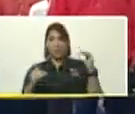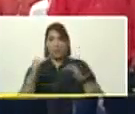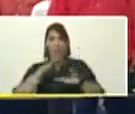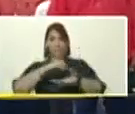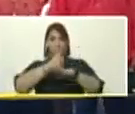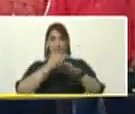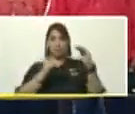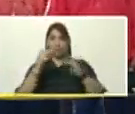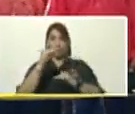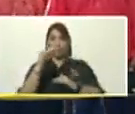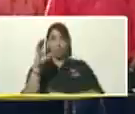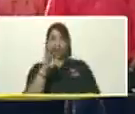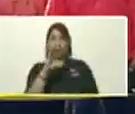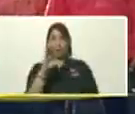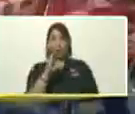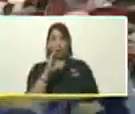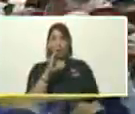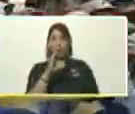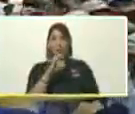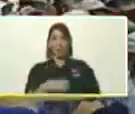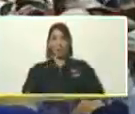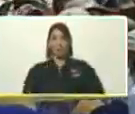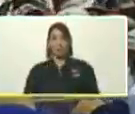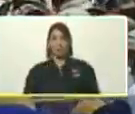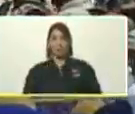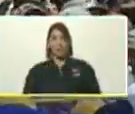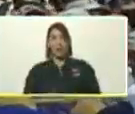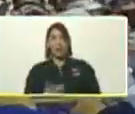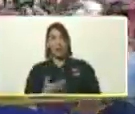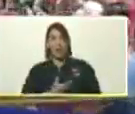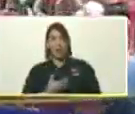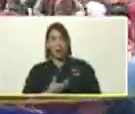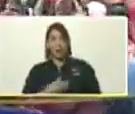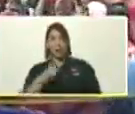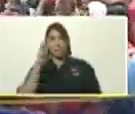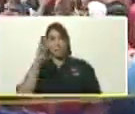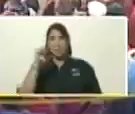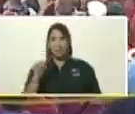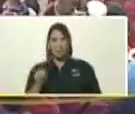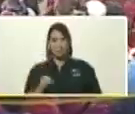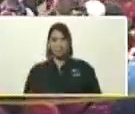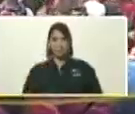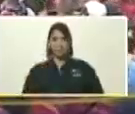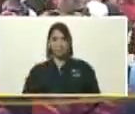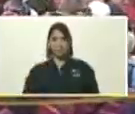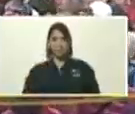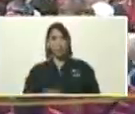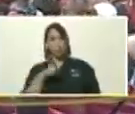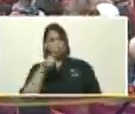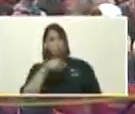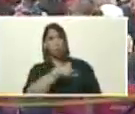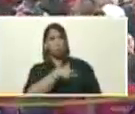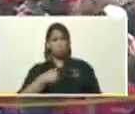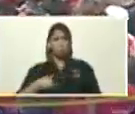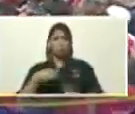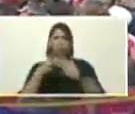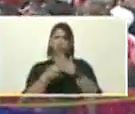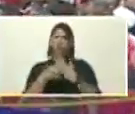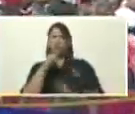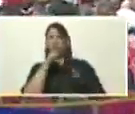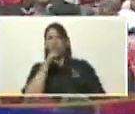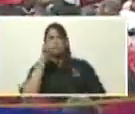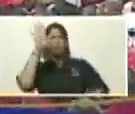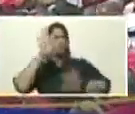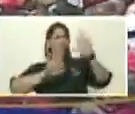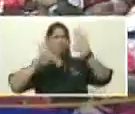Caracas, el alcalde de Petare, Pepe Rangel. si usted se quiere casar, levanten la mano los que se